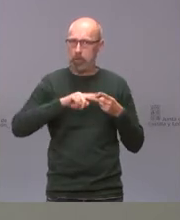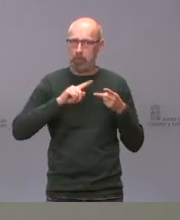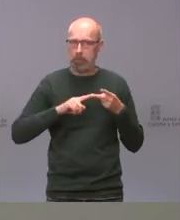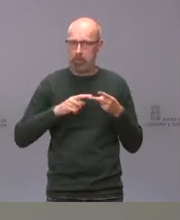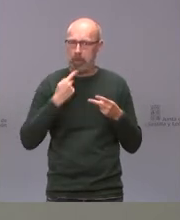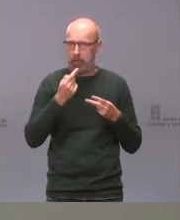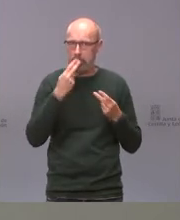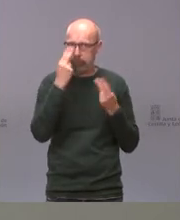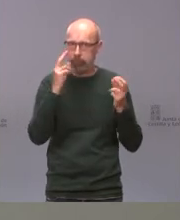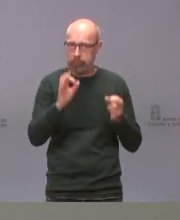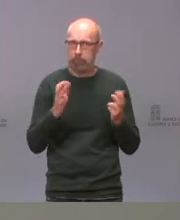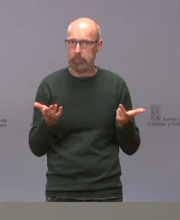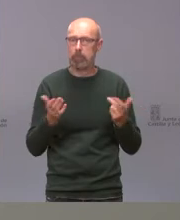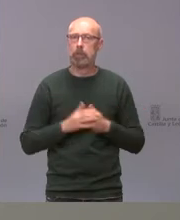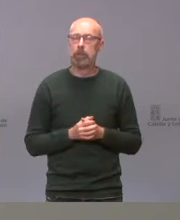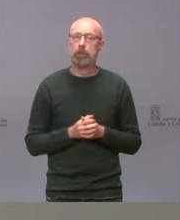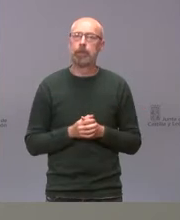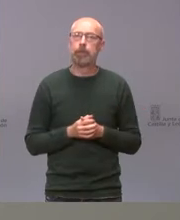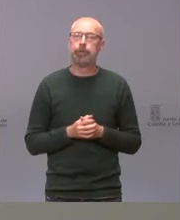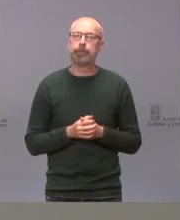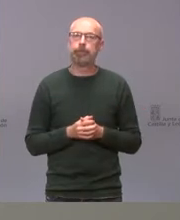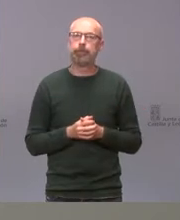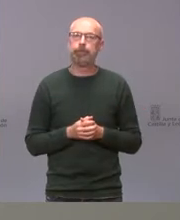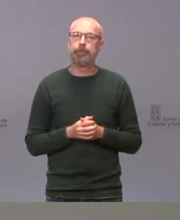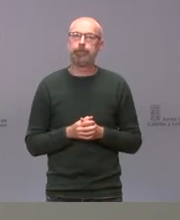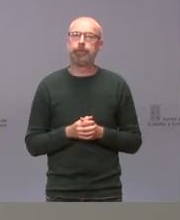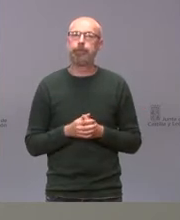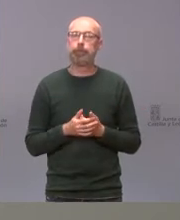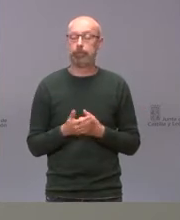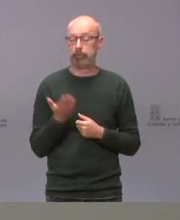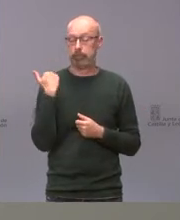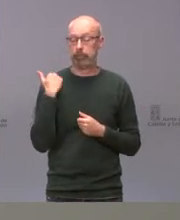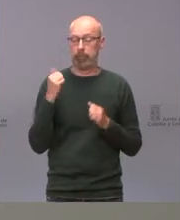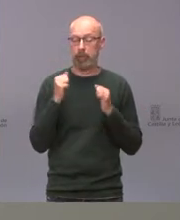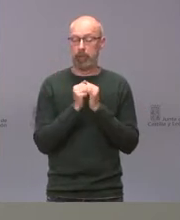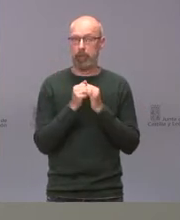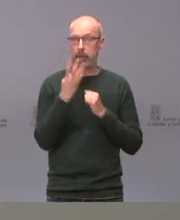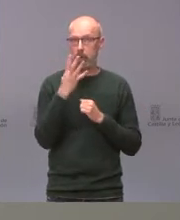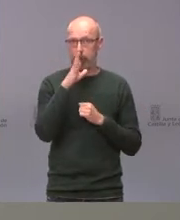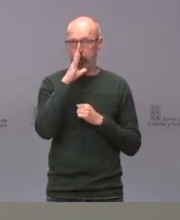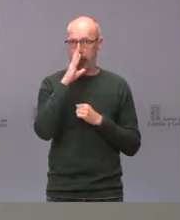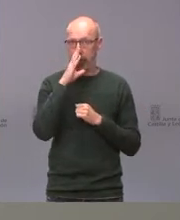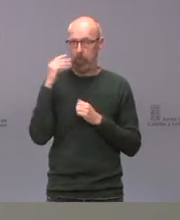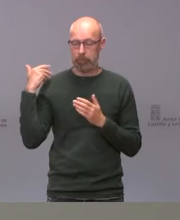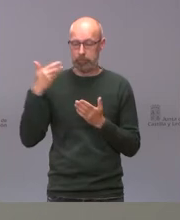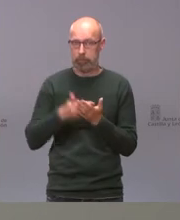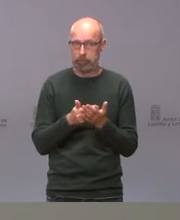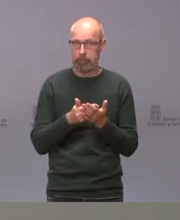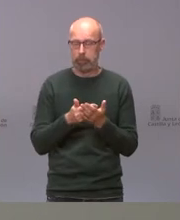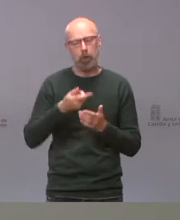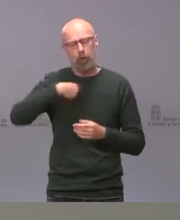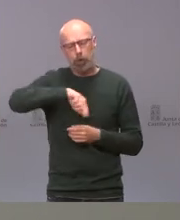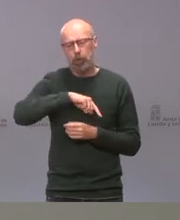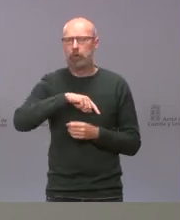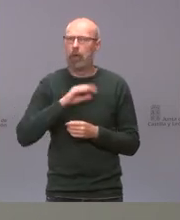las apoyamos, hay que decir claramente cuáles son. Desde el pasado 24 de febrero, nosotros hemos